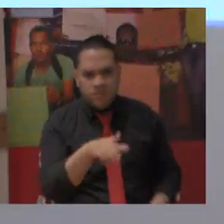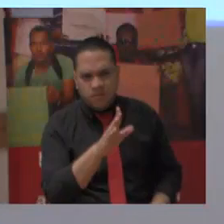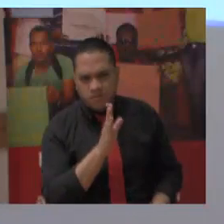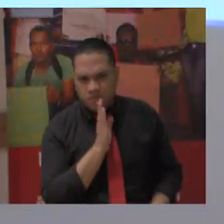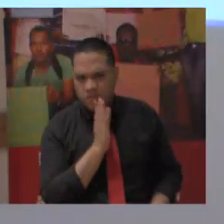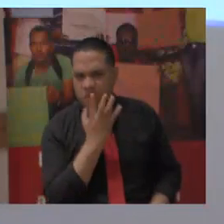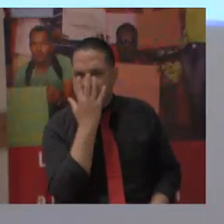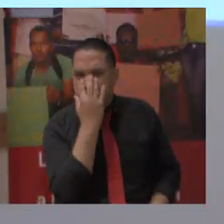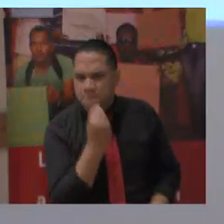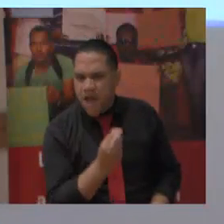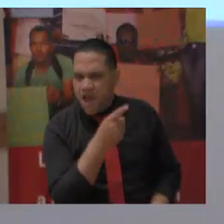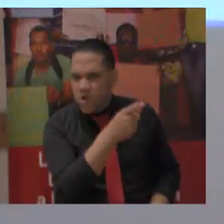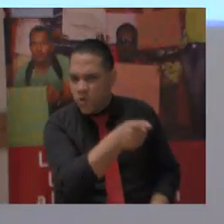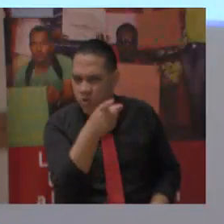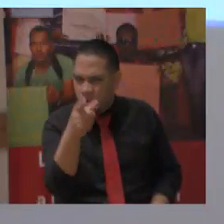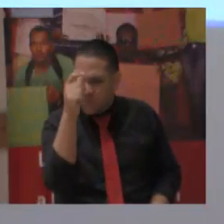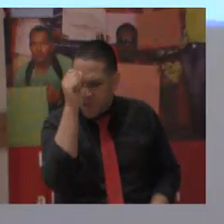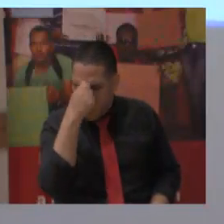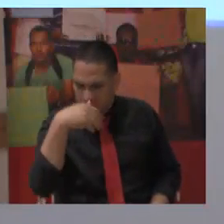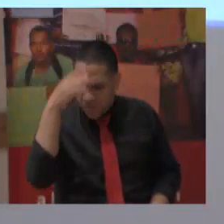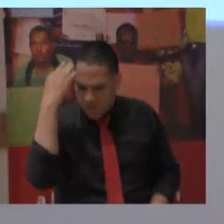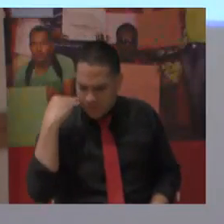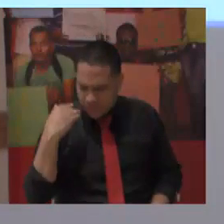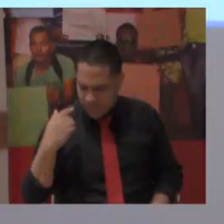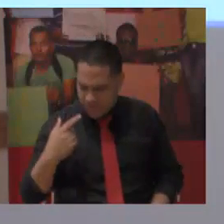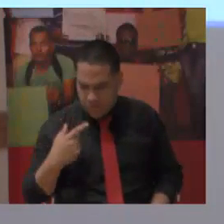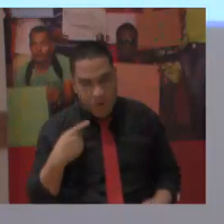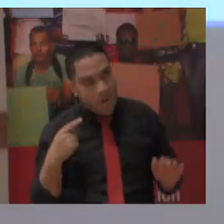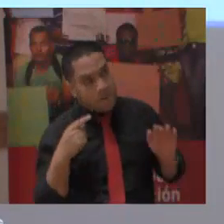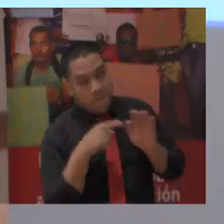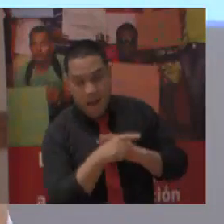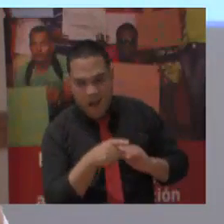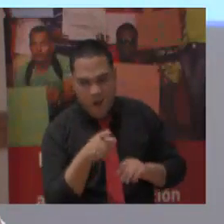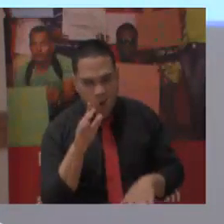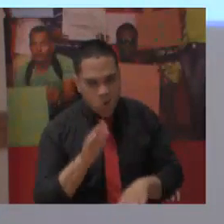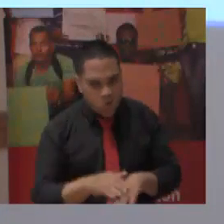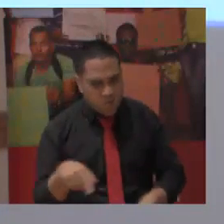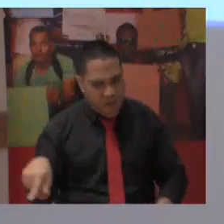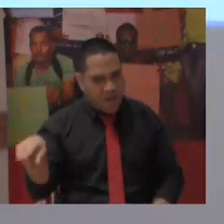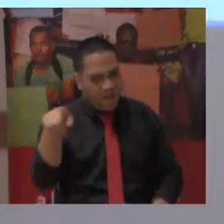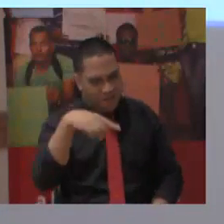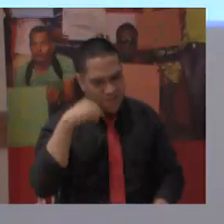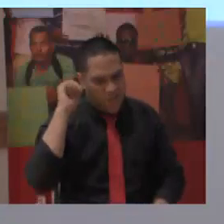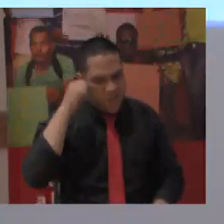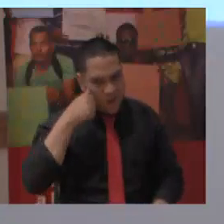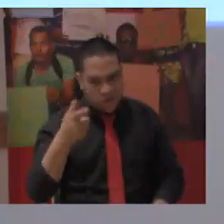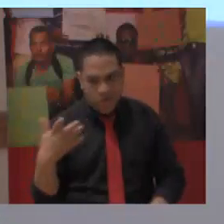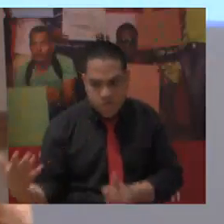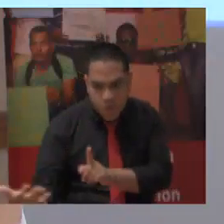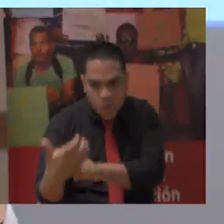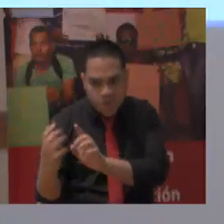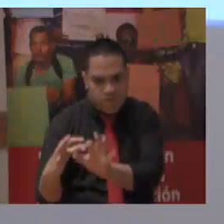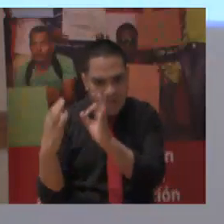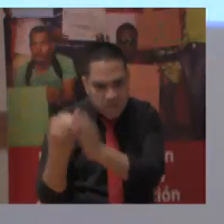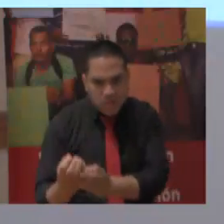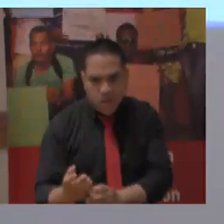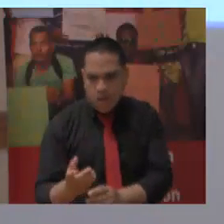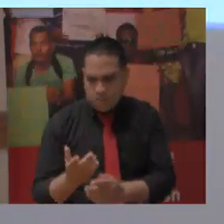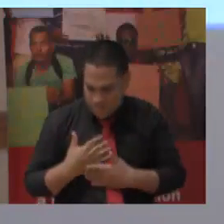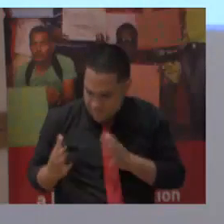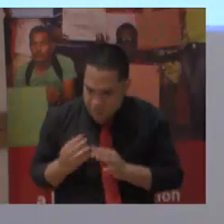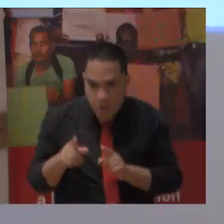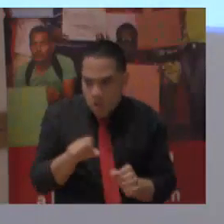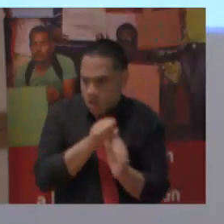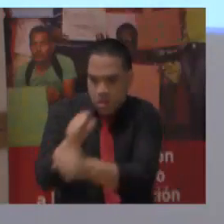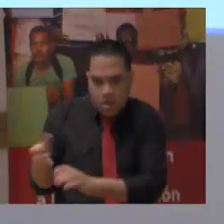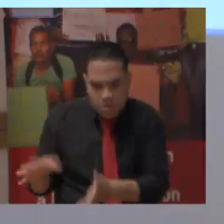malos. Estaban las personas que nos sacaron corriendo del país. Estas eran las personas que secuestraron a mis familiares, que mataron a algunos de